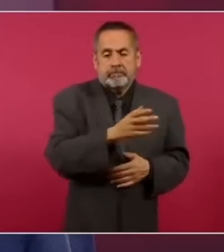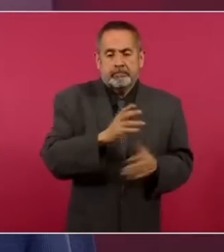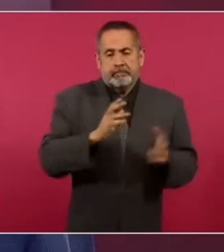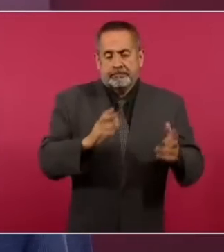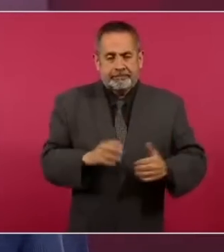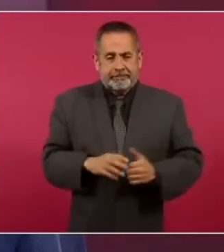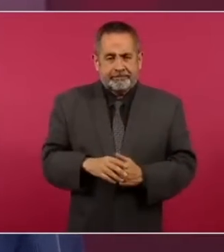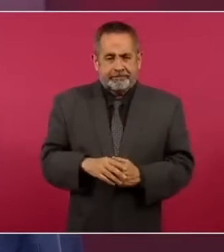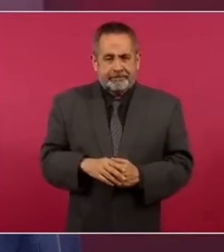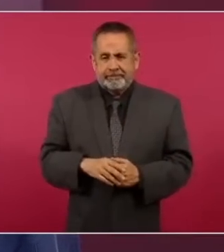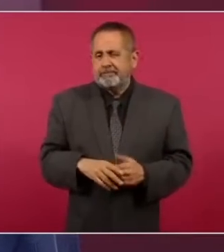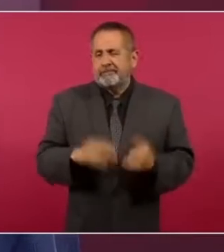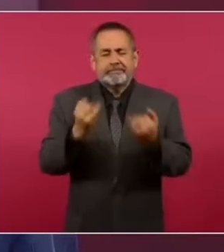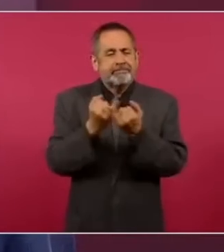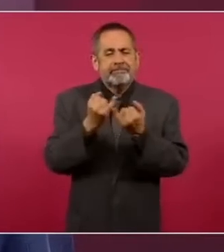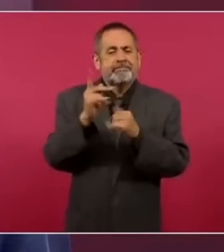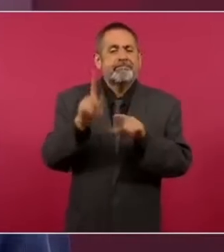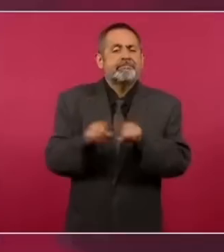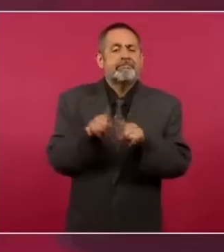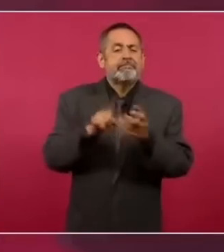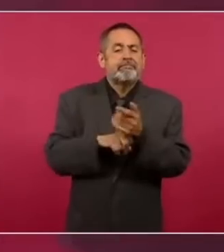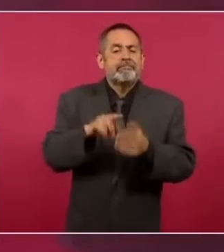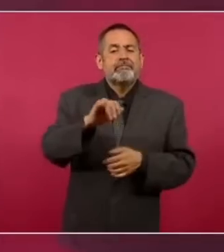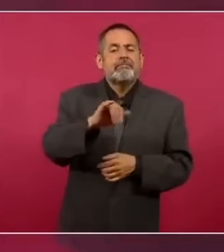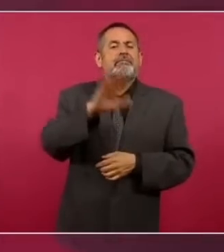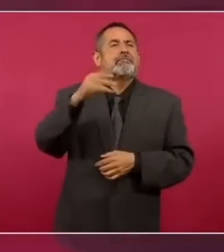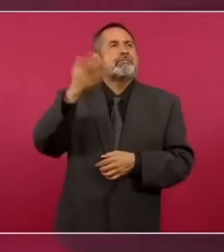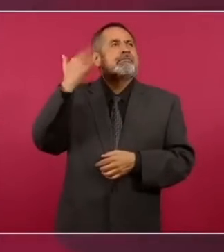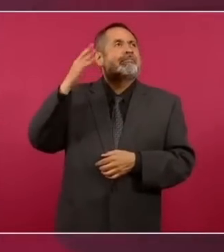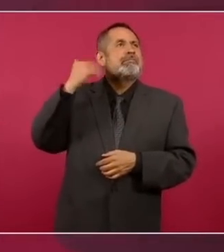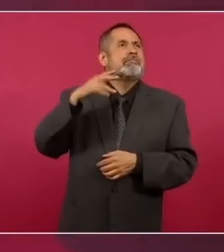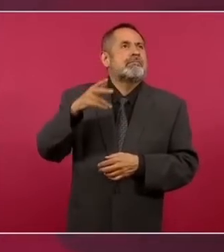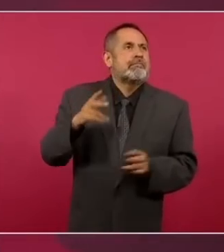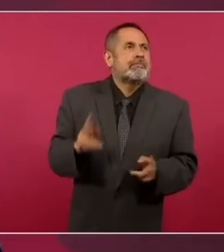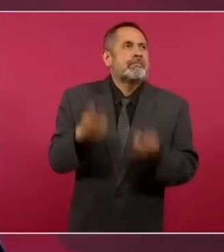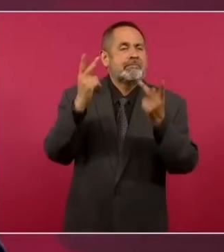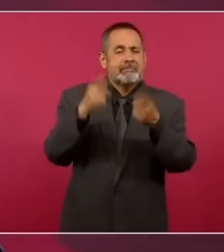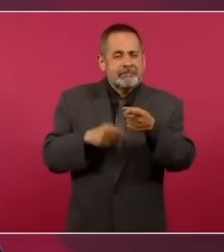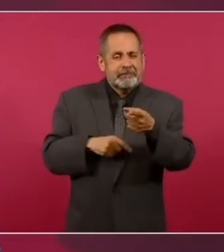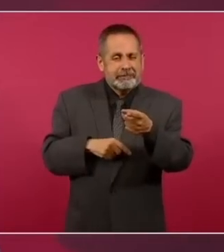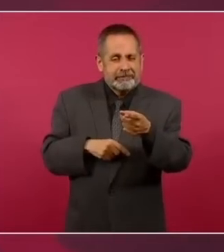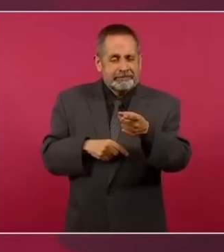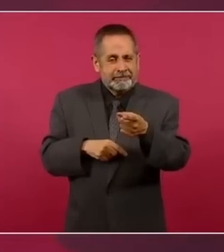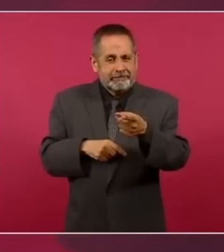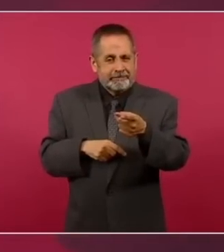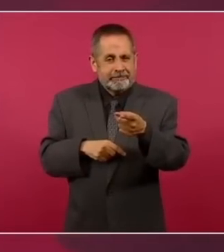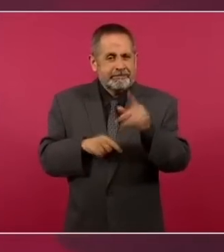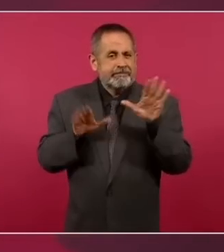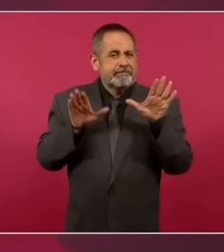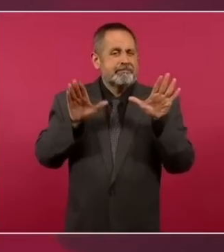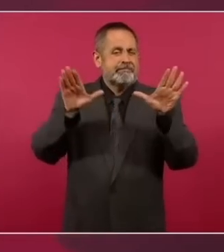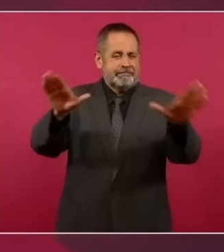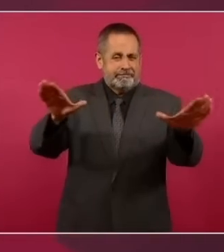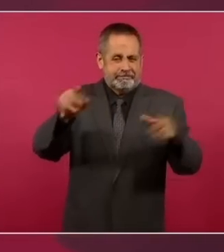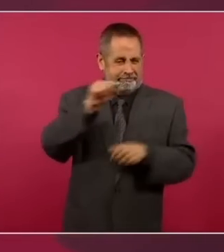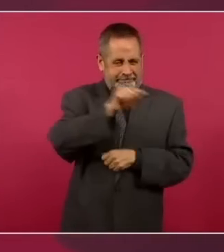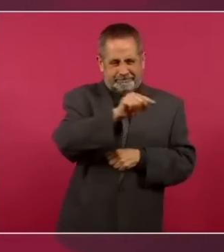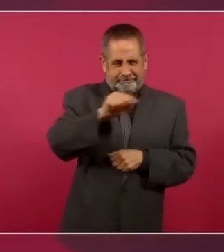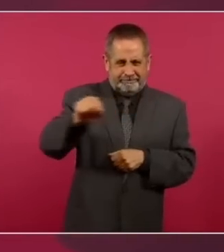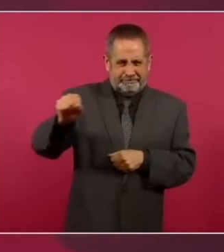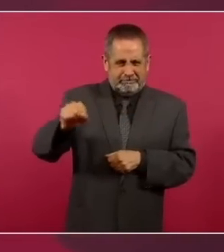que dijo el día de hoy el presidente López Obrador y cómo van los avances de la compra de las 13